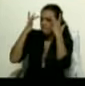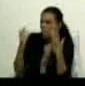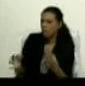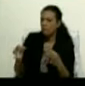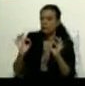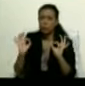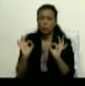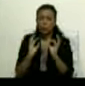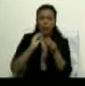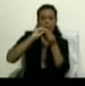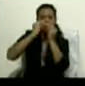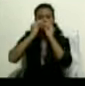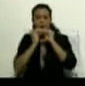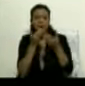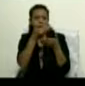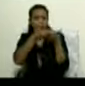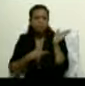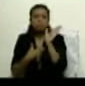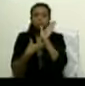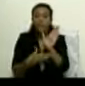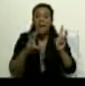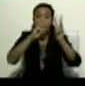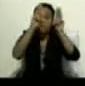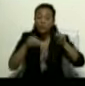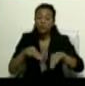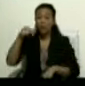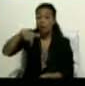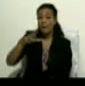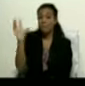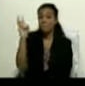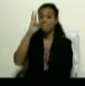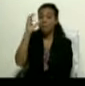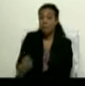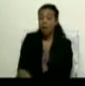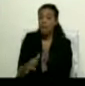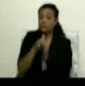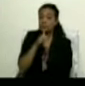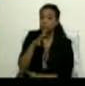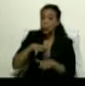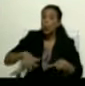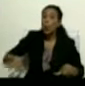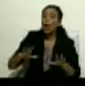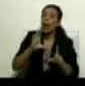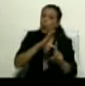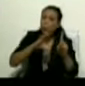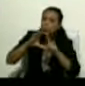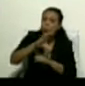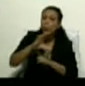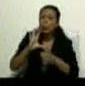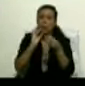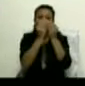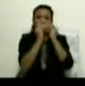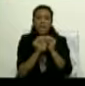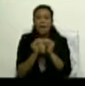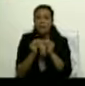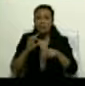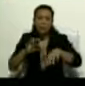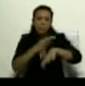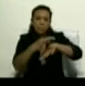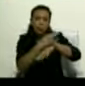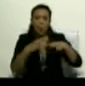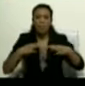más detalles. Y bueno, el Museo de Petare siempre ha sido muy cercano a la tradición de la elaboración de las muñecas de trapo, porque